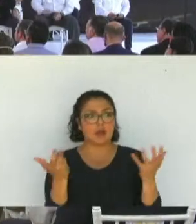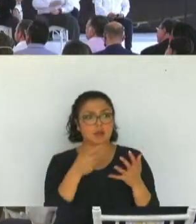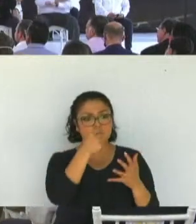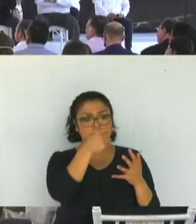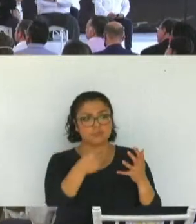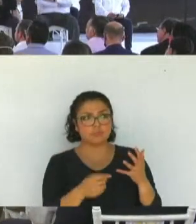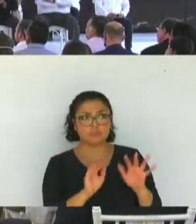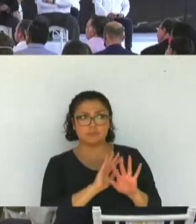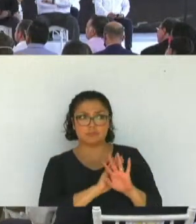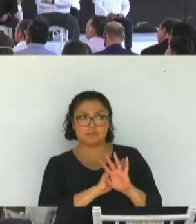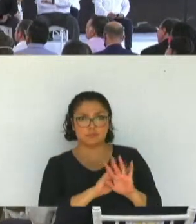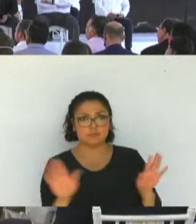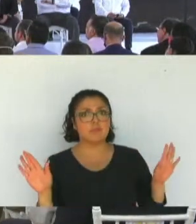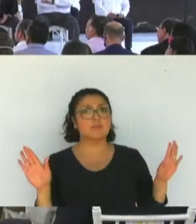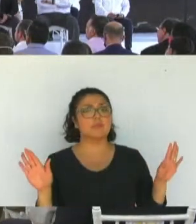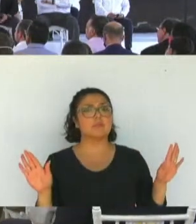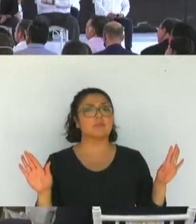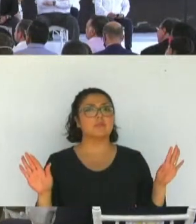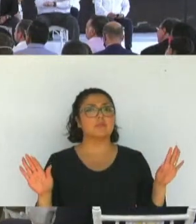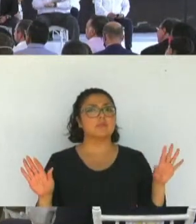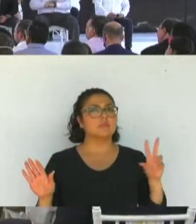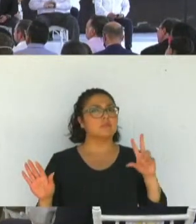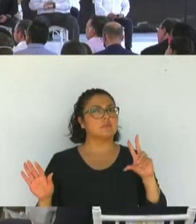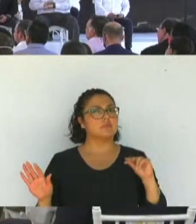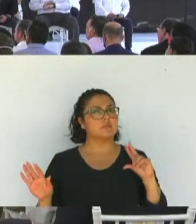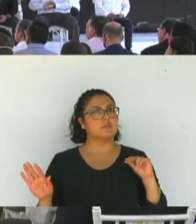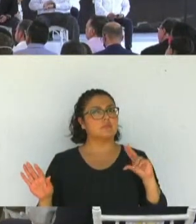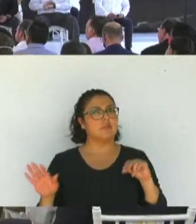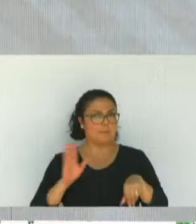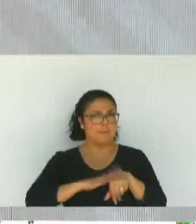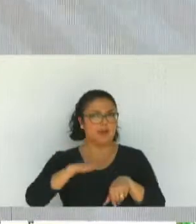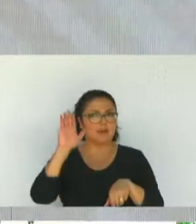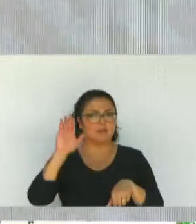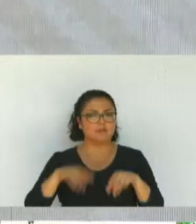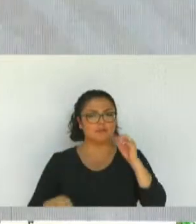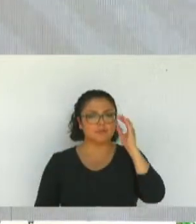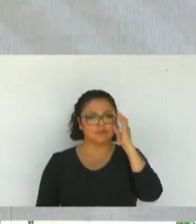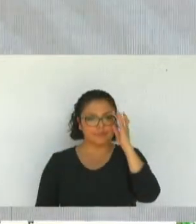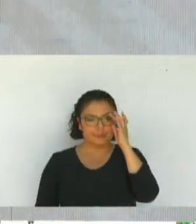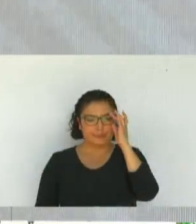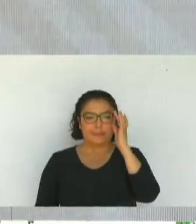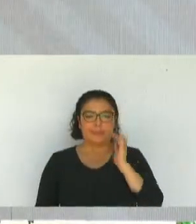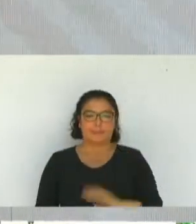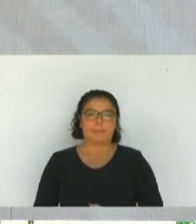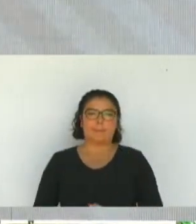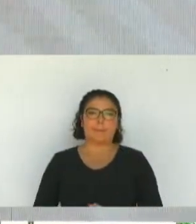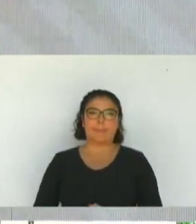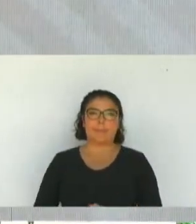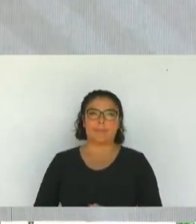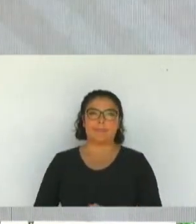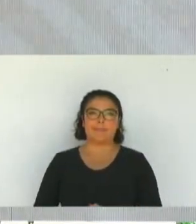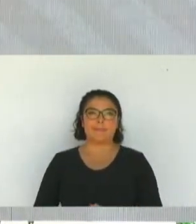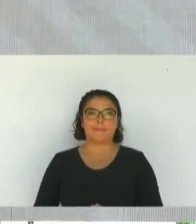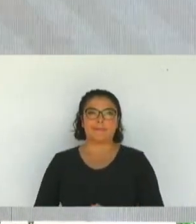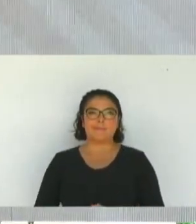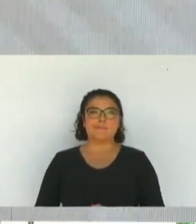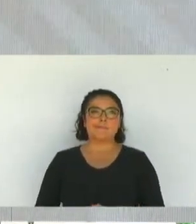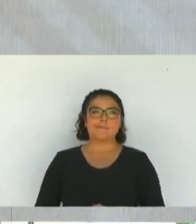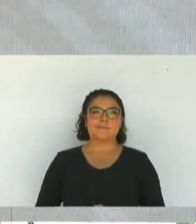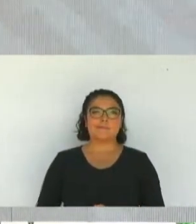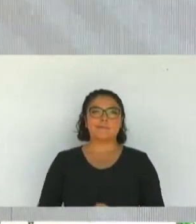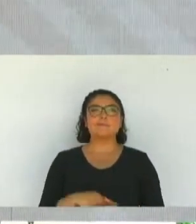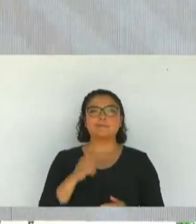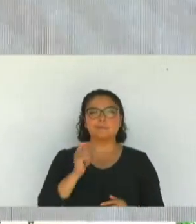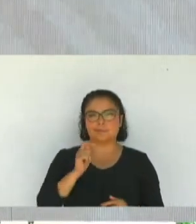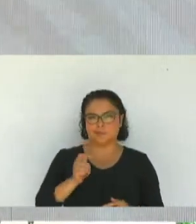pagos, diferimiento de los convenios para el diferimiento de pagos de las cuotas y demás. Hubo otras